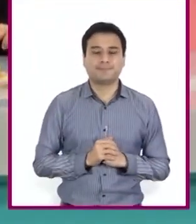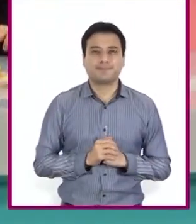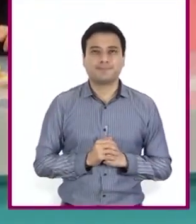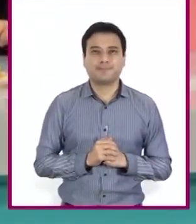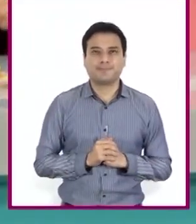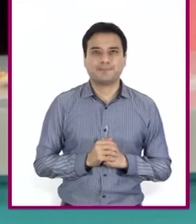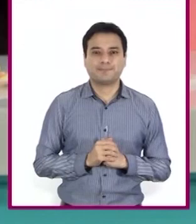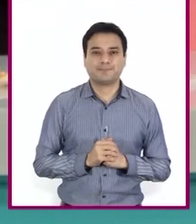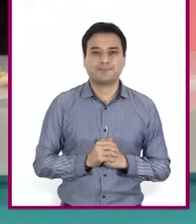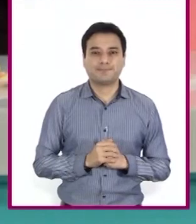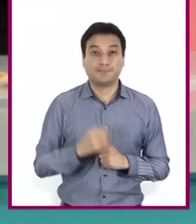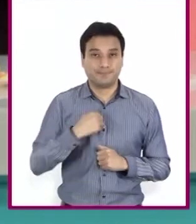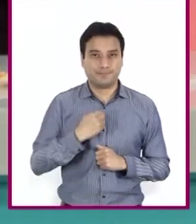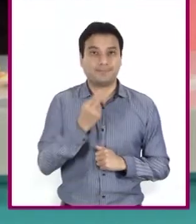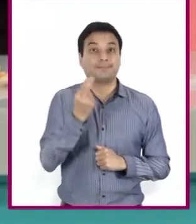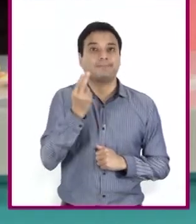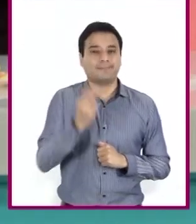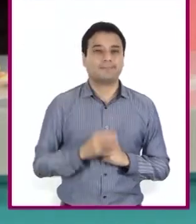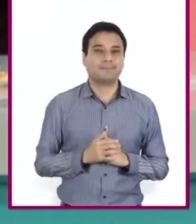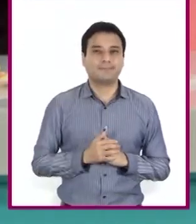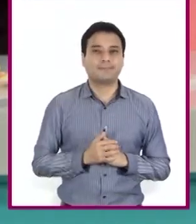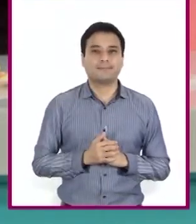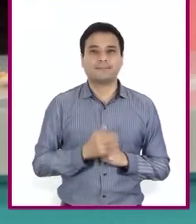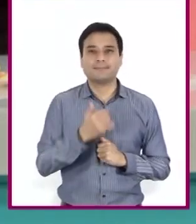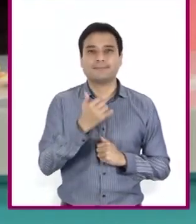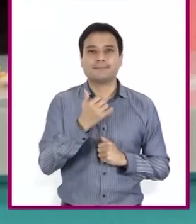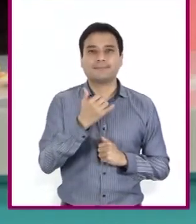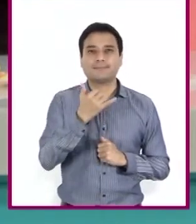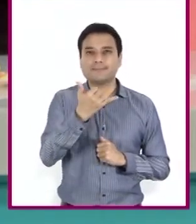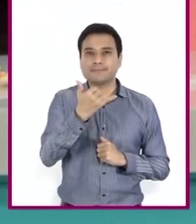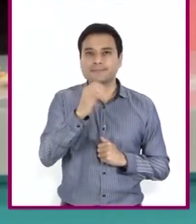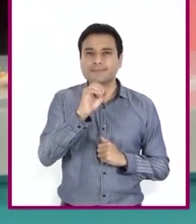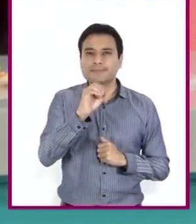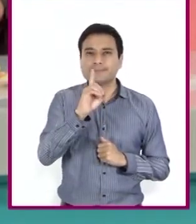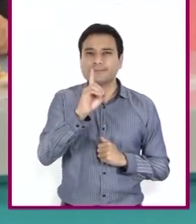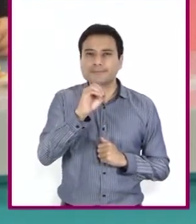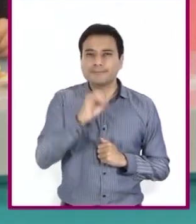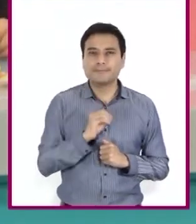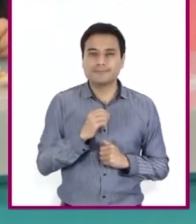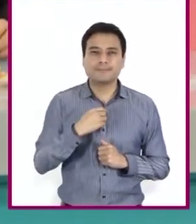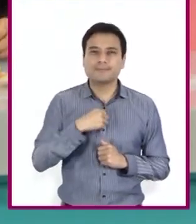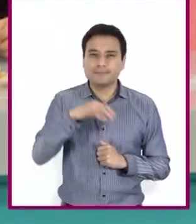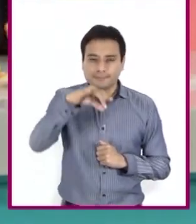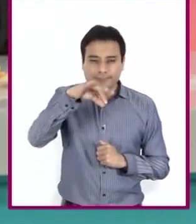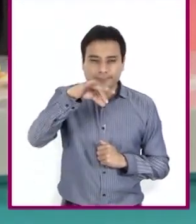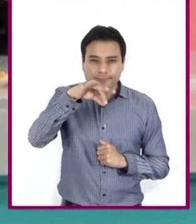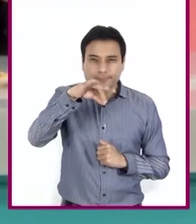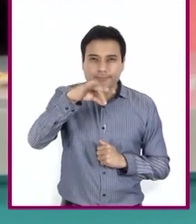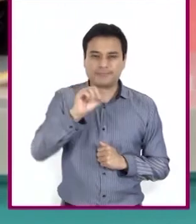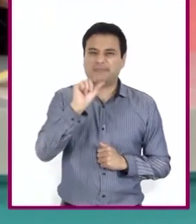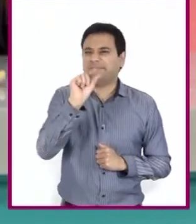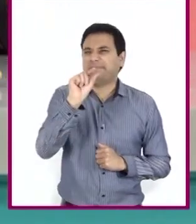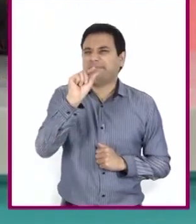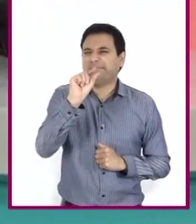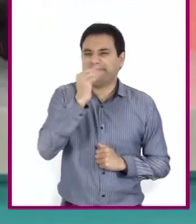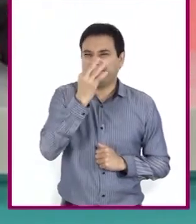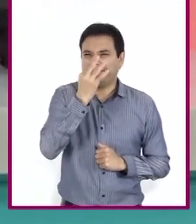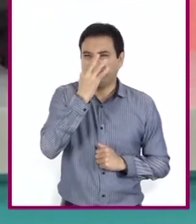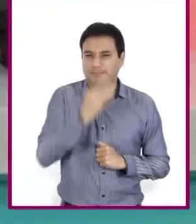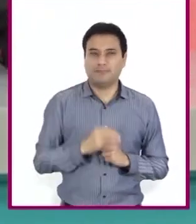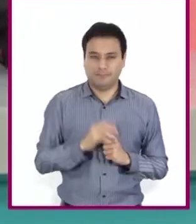Tenemos que agregar unas pequeñas gotas de la solución de yodo a cada muestra.